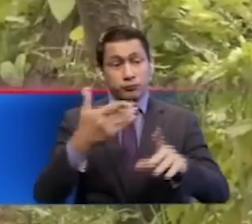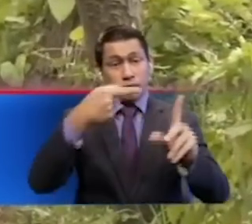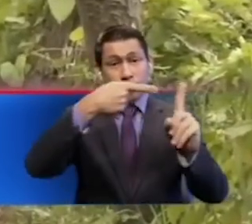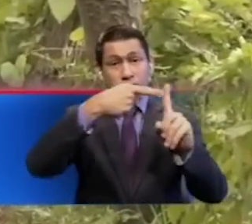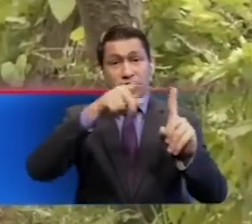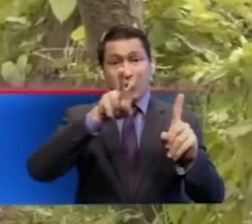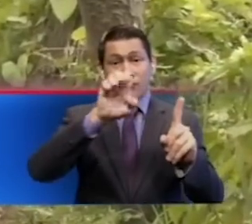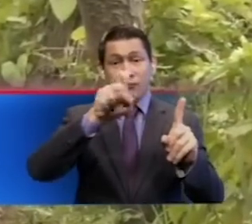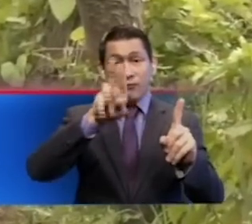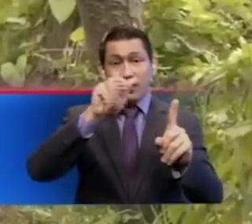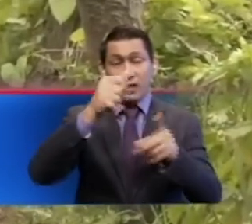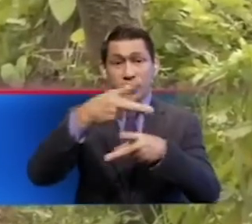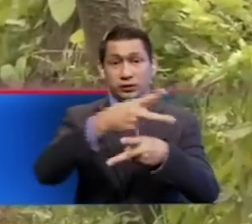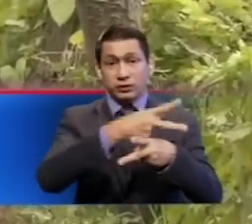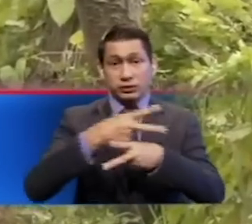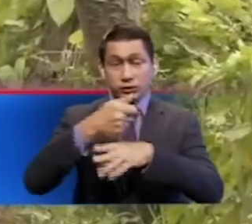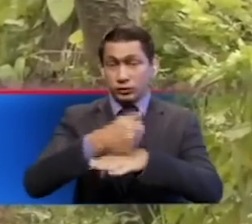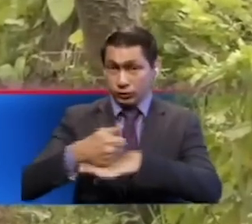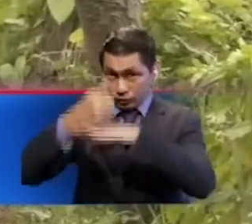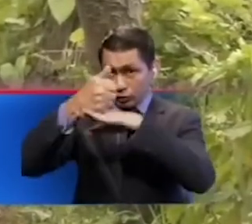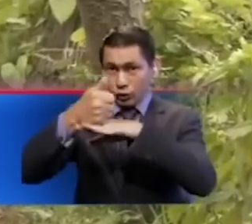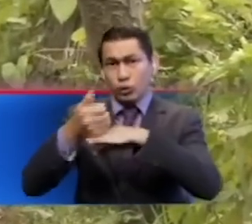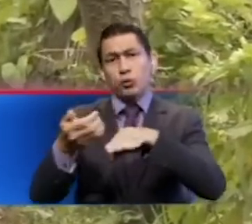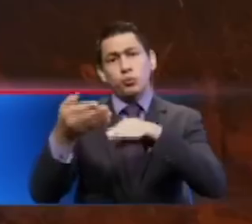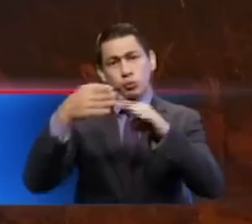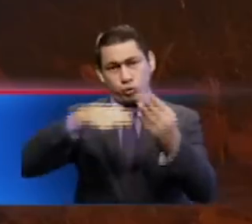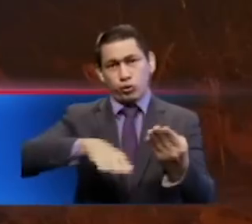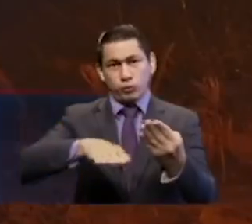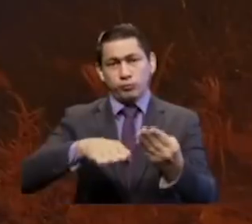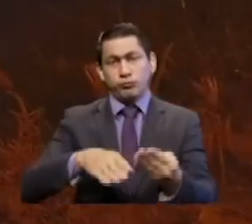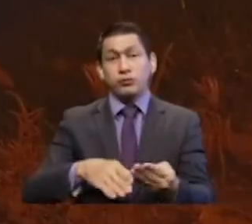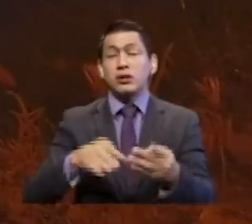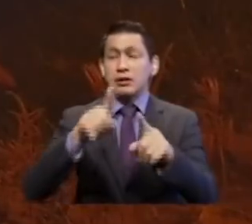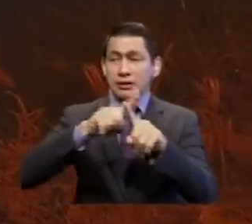municipal, y el reporte de varios hechos violentos en la zona.